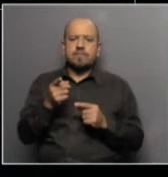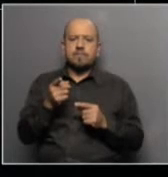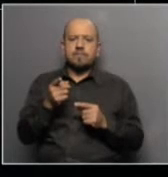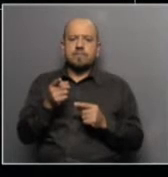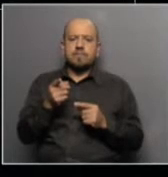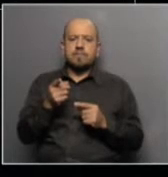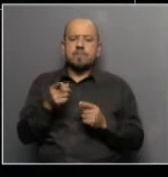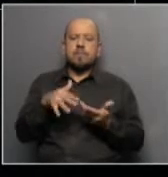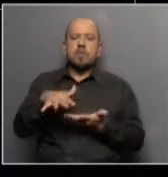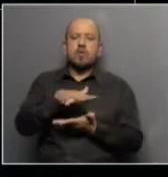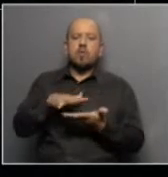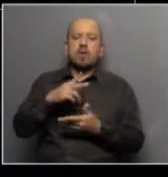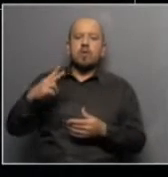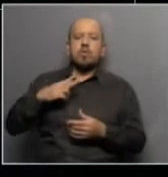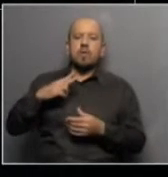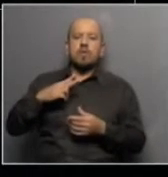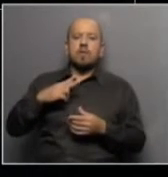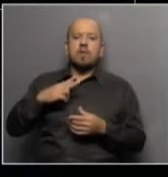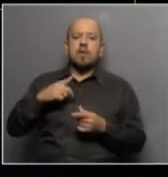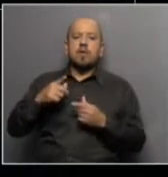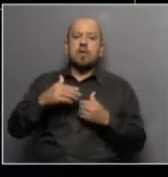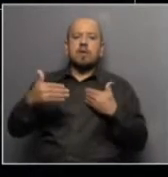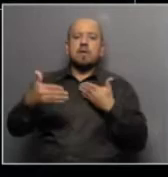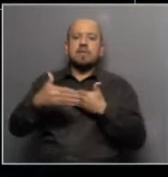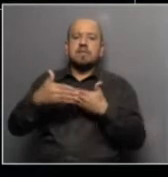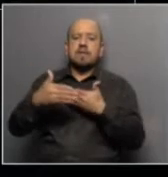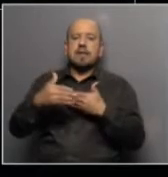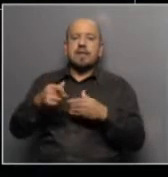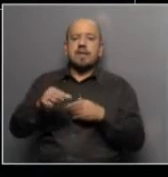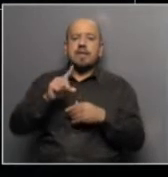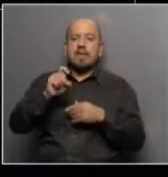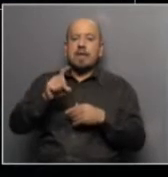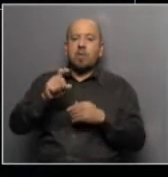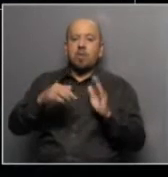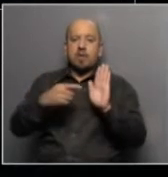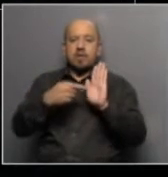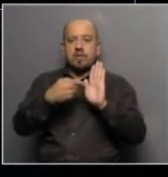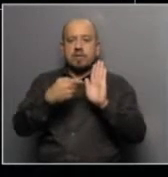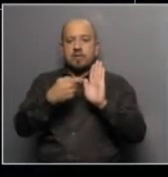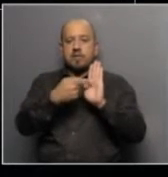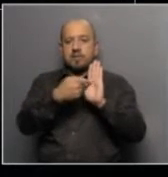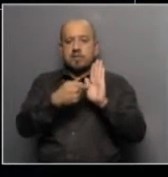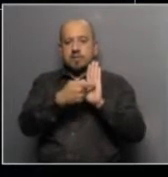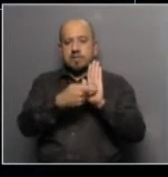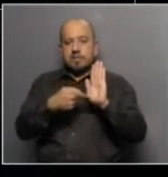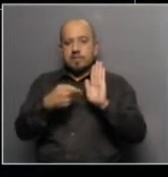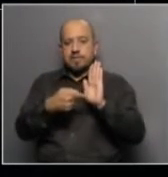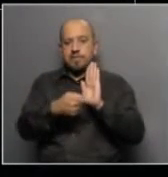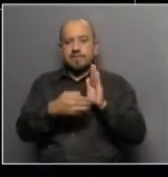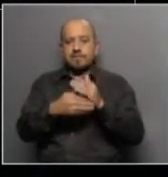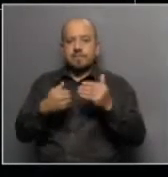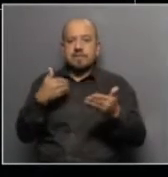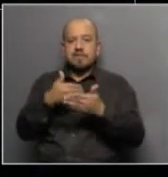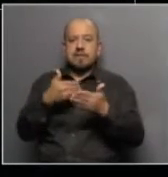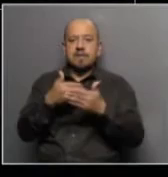los barrios privados están fuertemente cercanos a las zonas costeras del país, ¿no? Que esto en parte se explica por las características que buscan